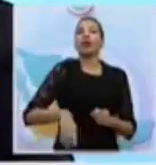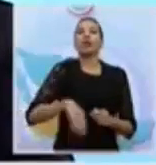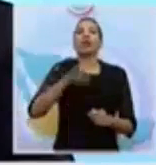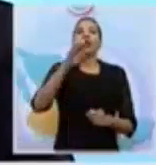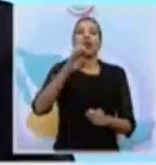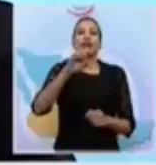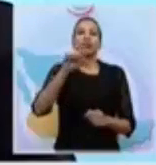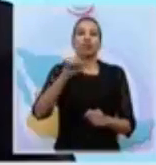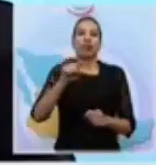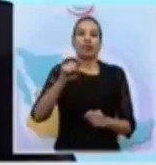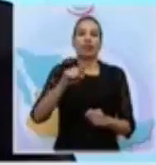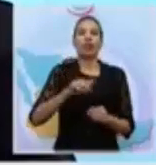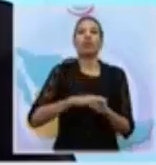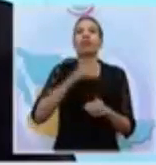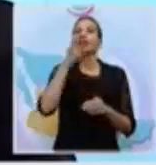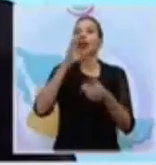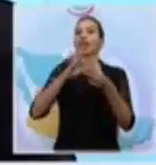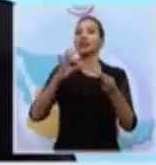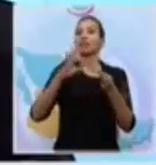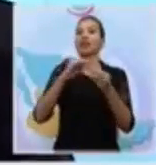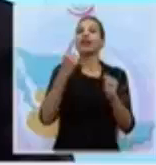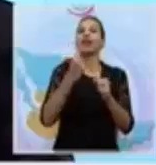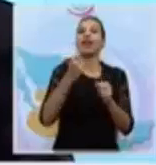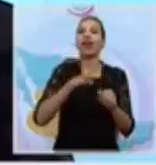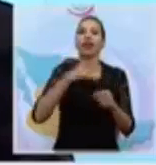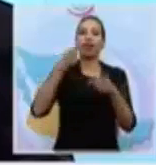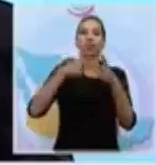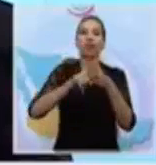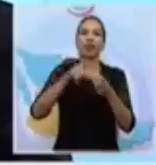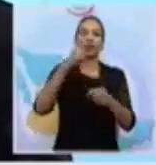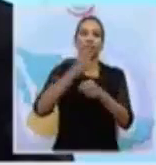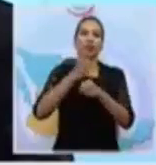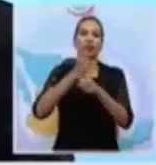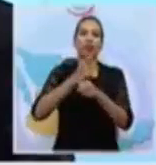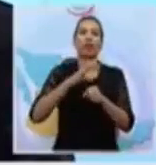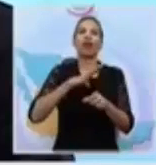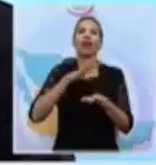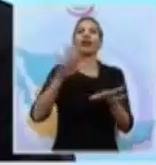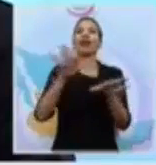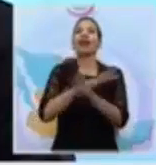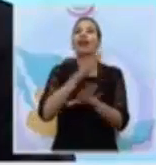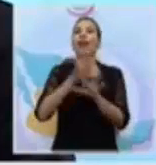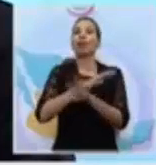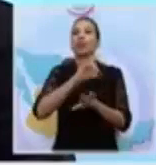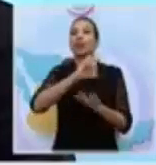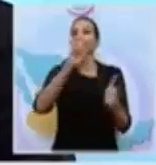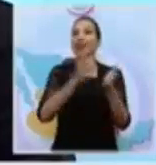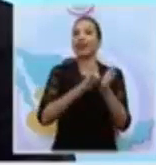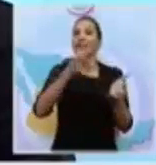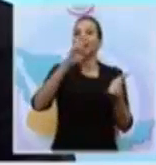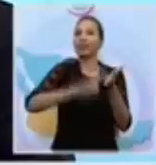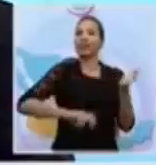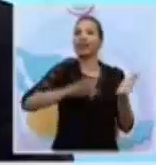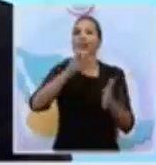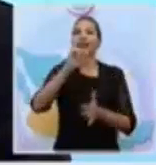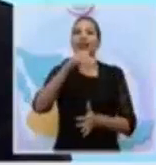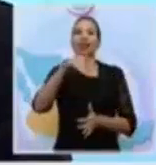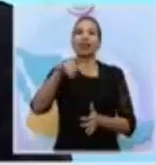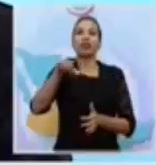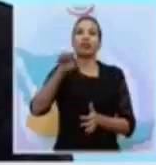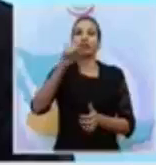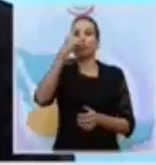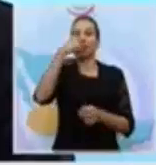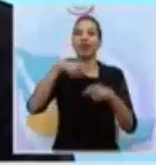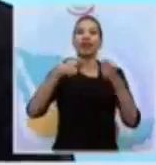la reforma social neoliberal. Se lleva a cabo en primer lugar la reforma del IMSS, que es una copia de la reforma de la Seguridad